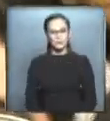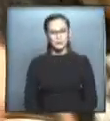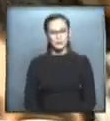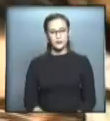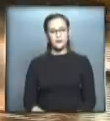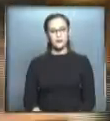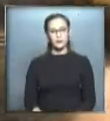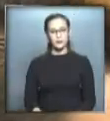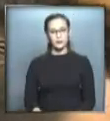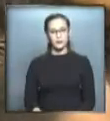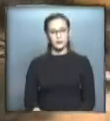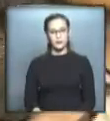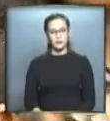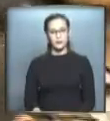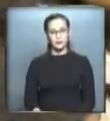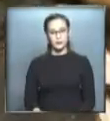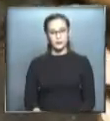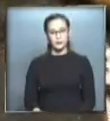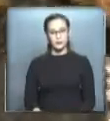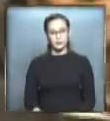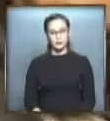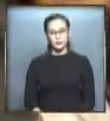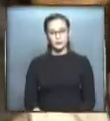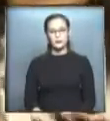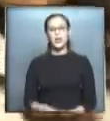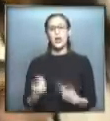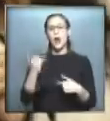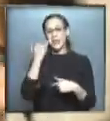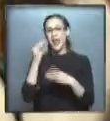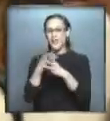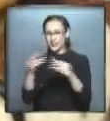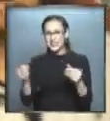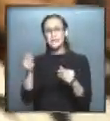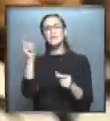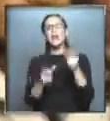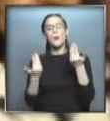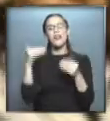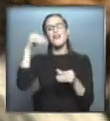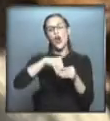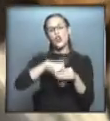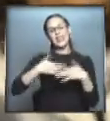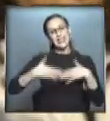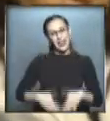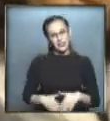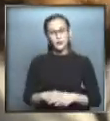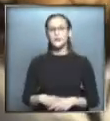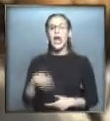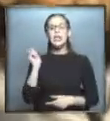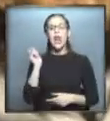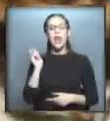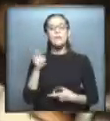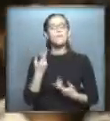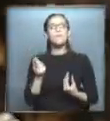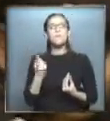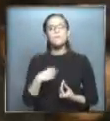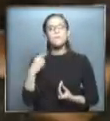Sí, vamos a terminar así la gente puede votar con tranquilidad. ¿A quién le dedicas ese voto? ¿A quién se lo dedicas? ¿Tu